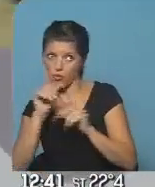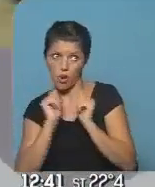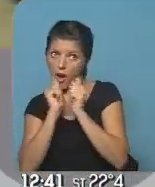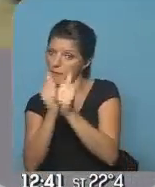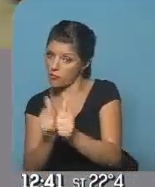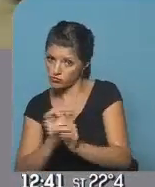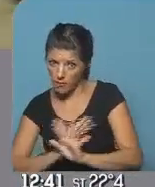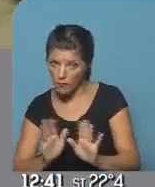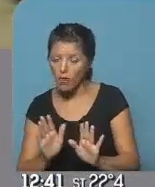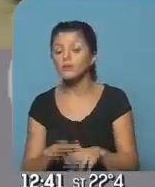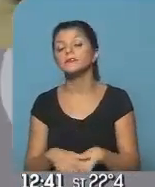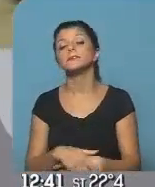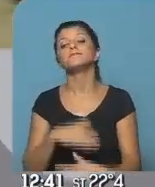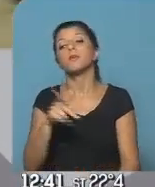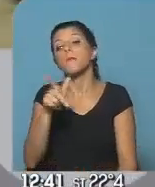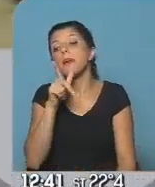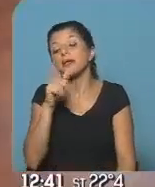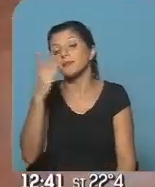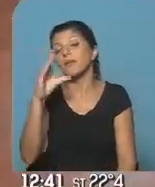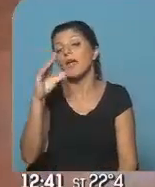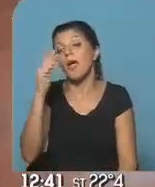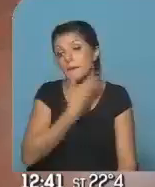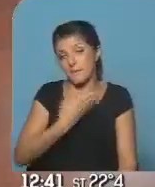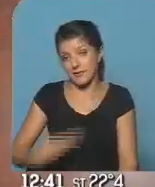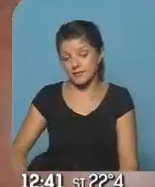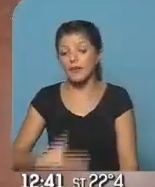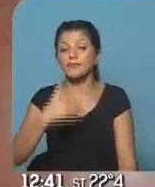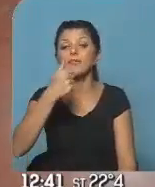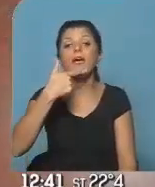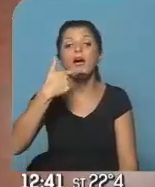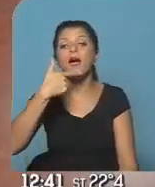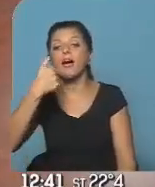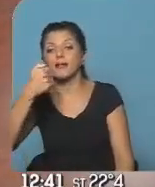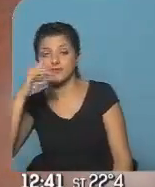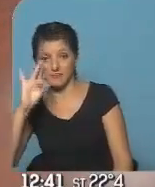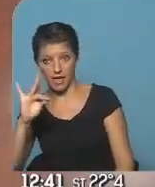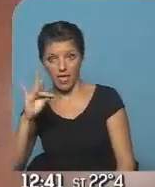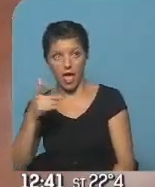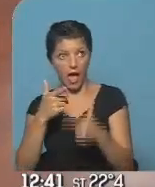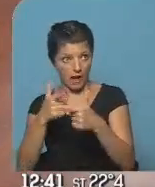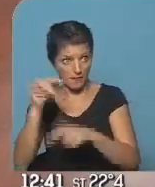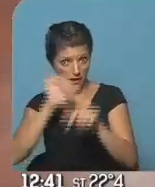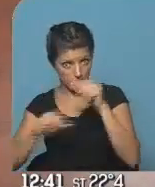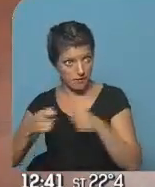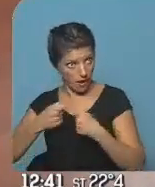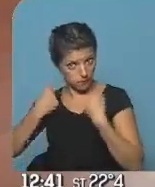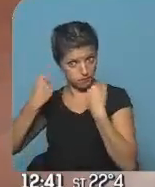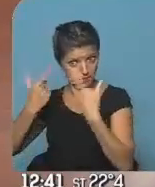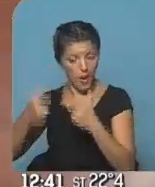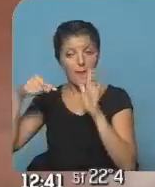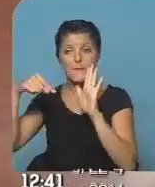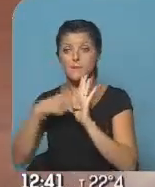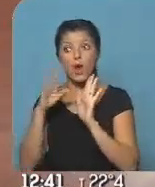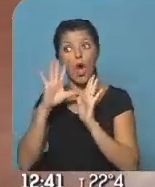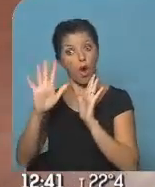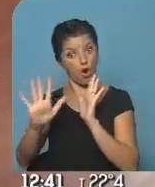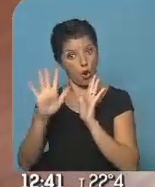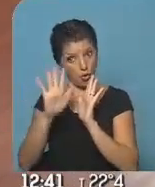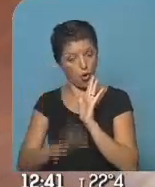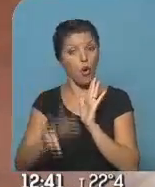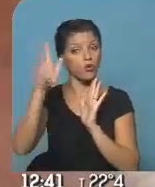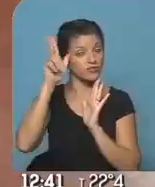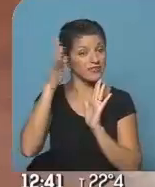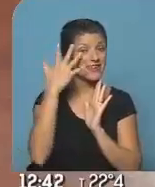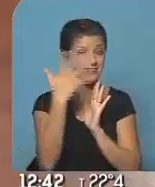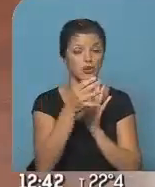Al-Assad había entregado las armas químicas desde 2013, pero ojo, hubo 85 atentados con armas